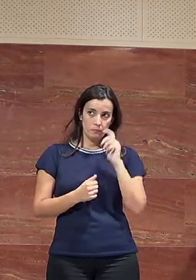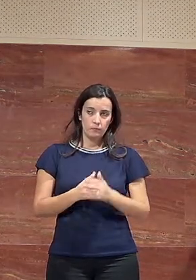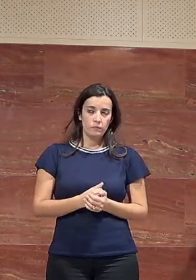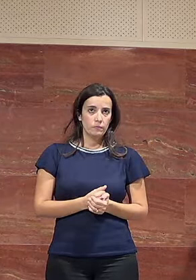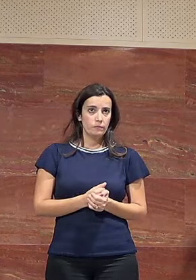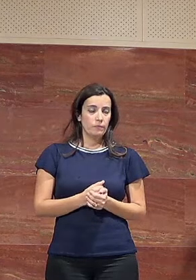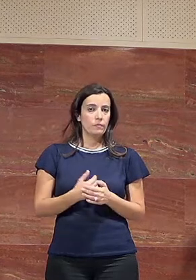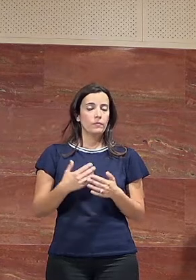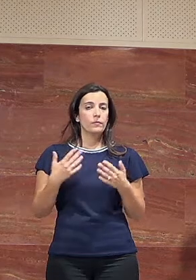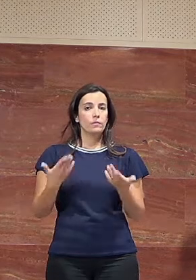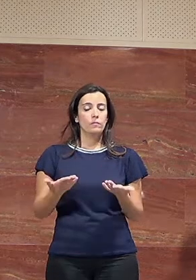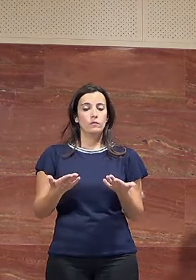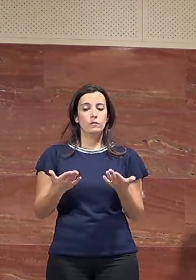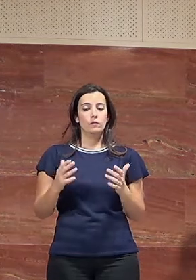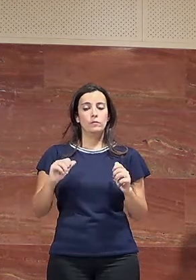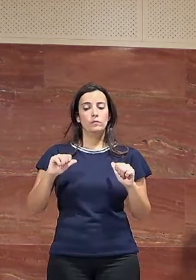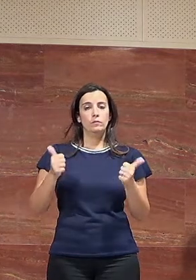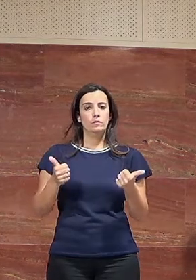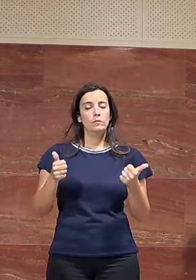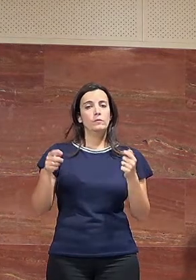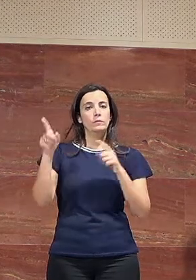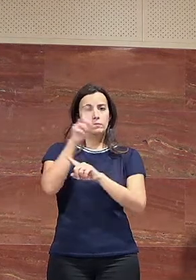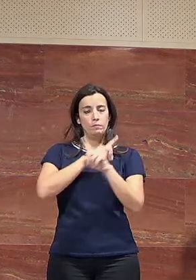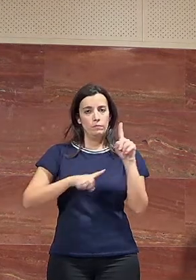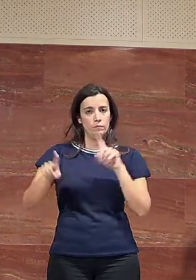se pone es